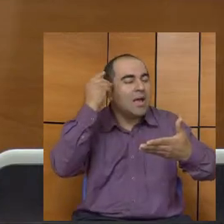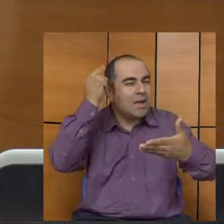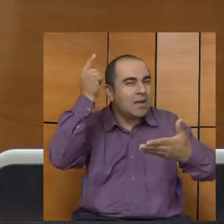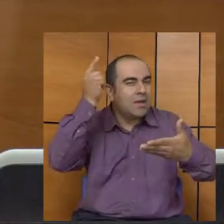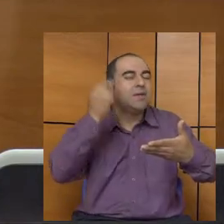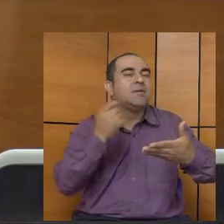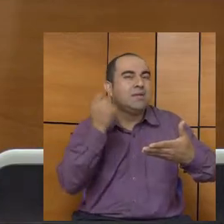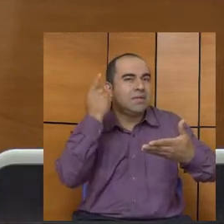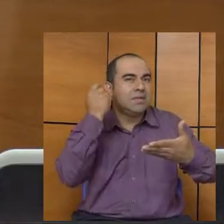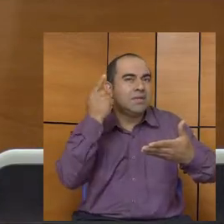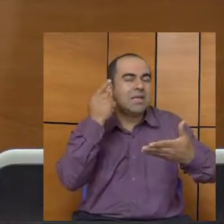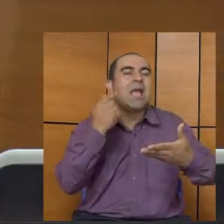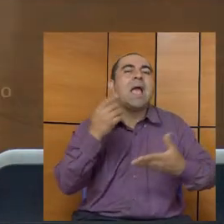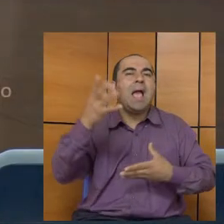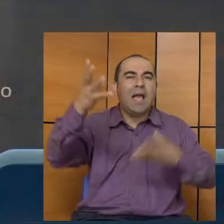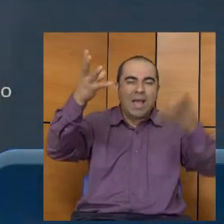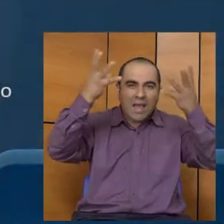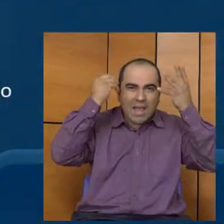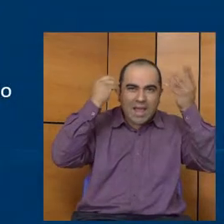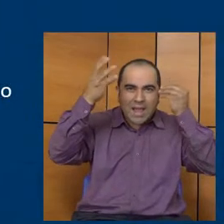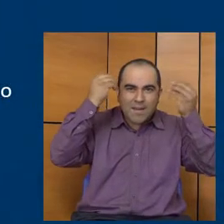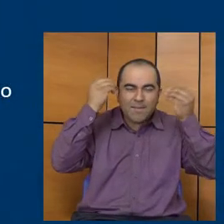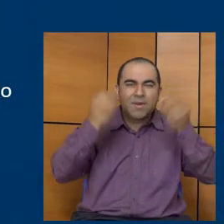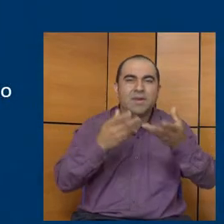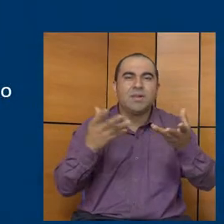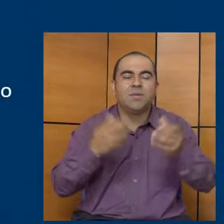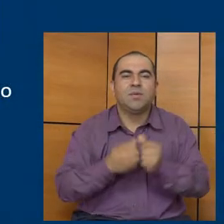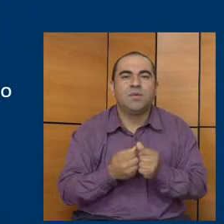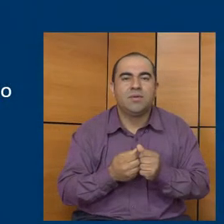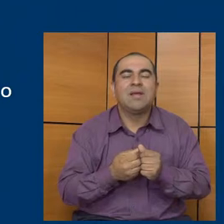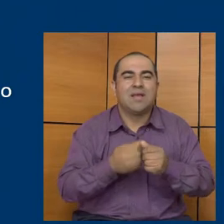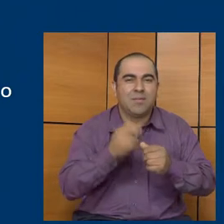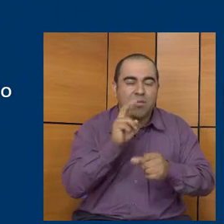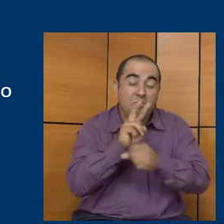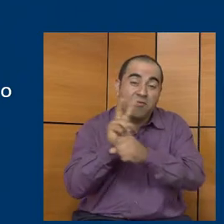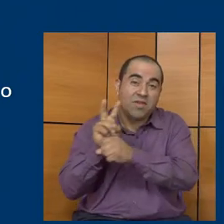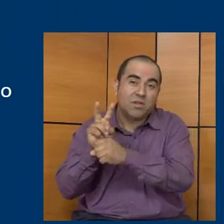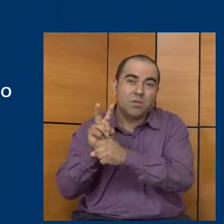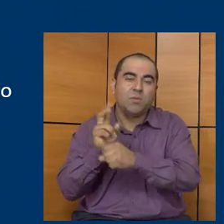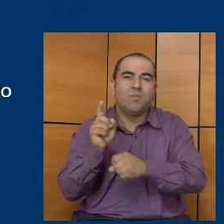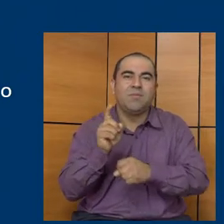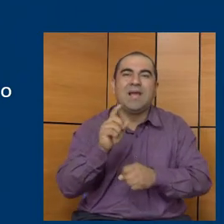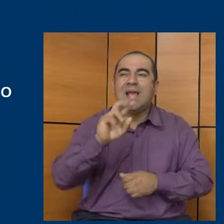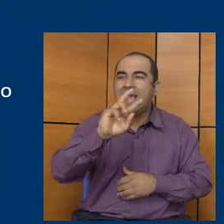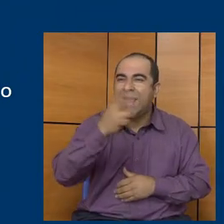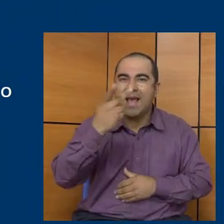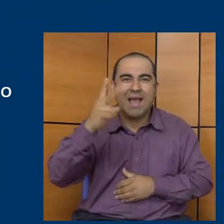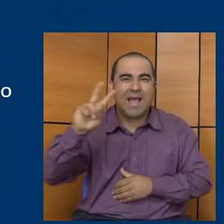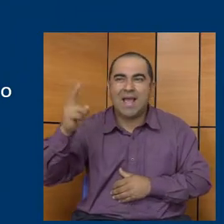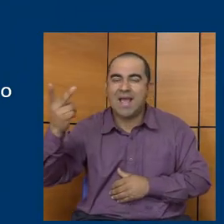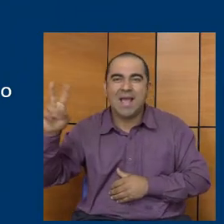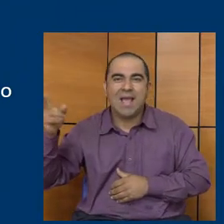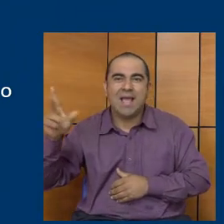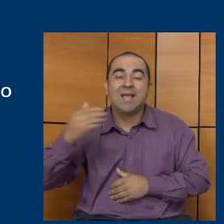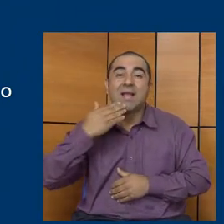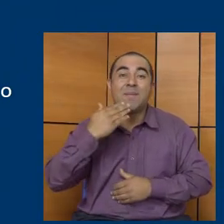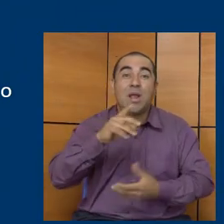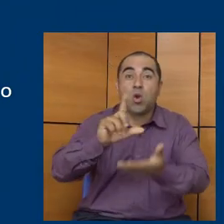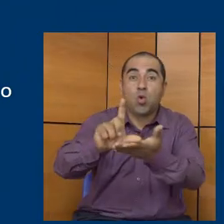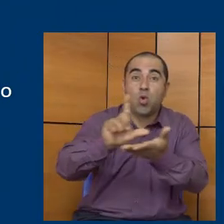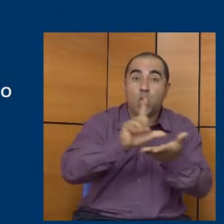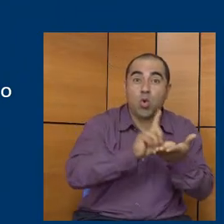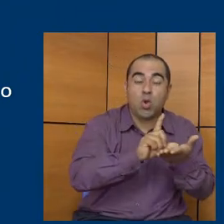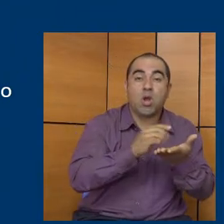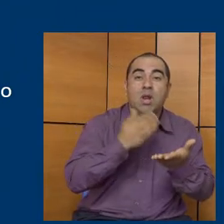¿Qué aprendimos? Bien, pues un poco como hemos ido viendo, ¿no? El tema de las variables entre lo demográfico y lo psicográfico,